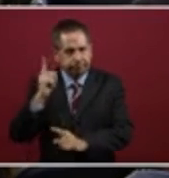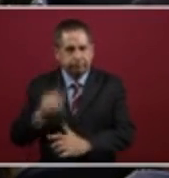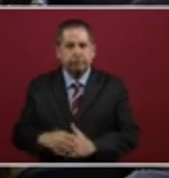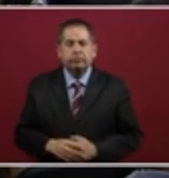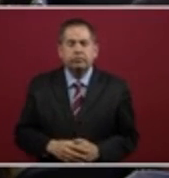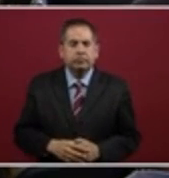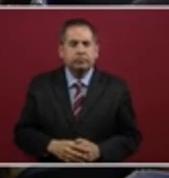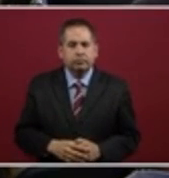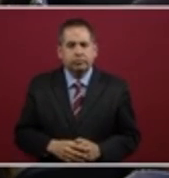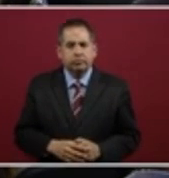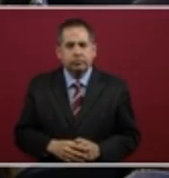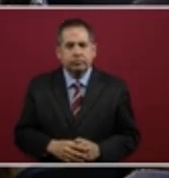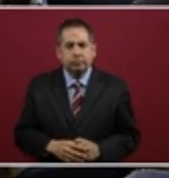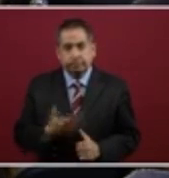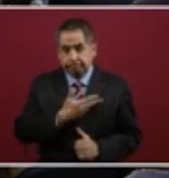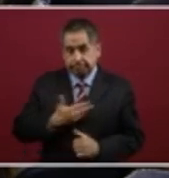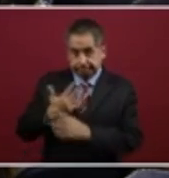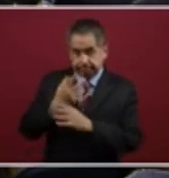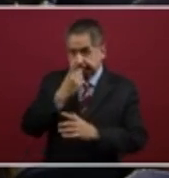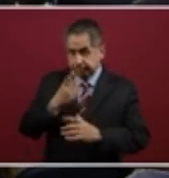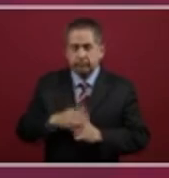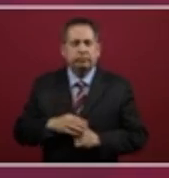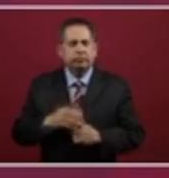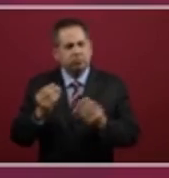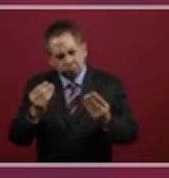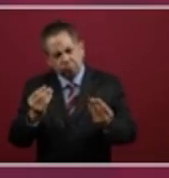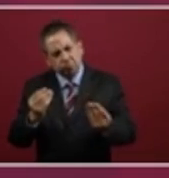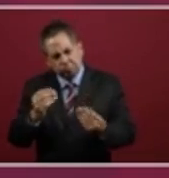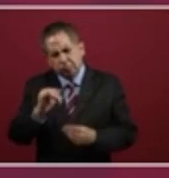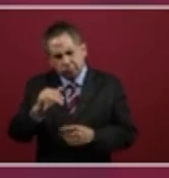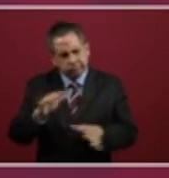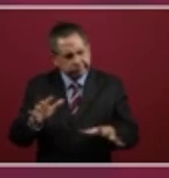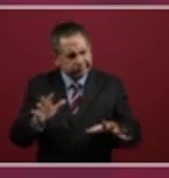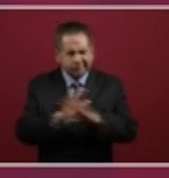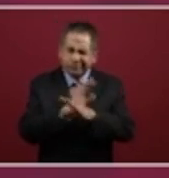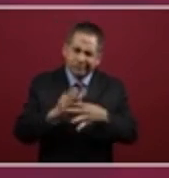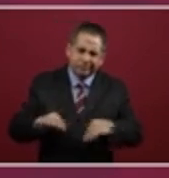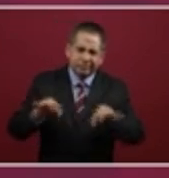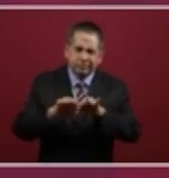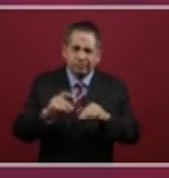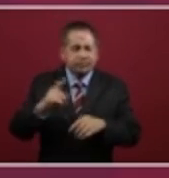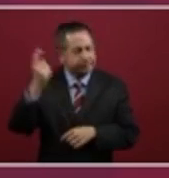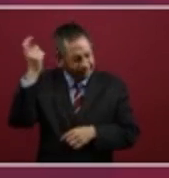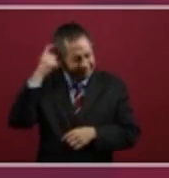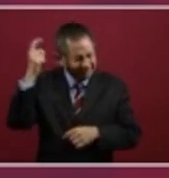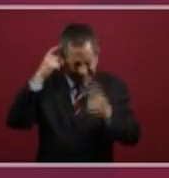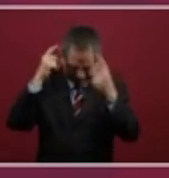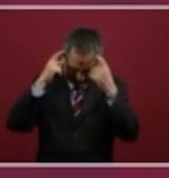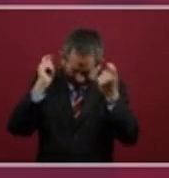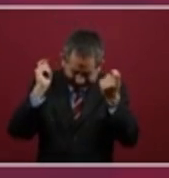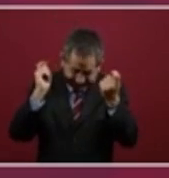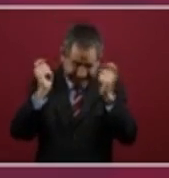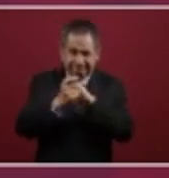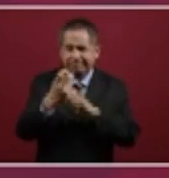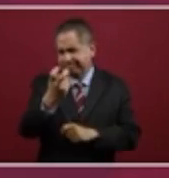Mucho. El cambio más importante es el cambio de mentalidad.